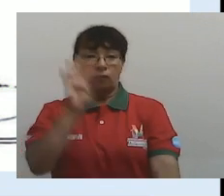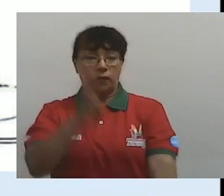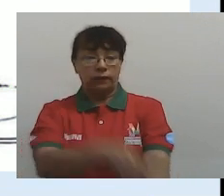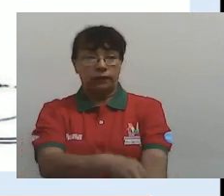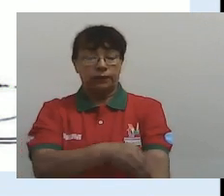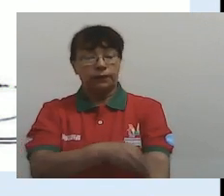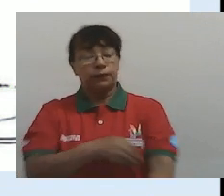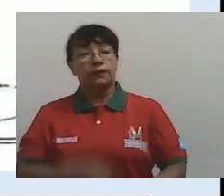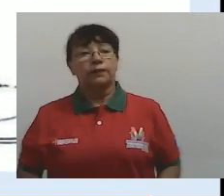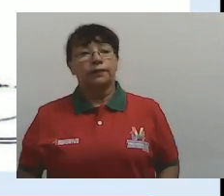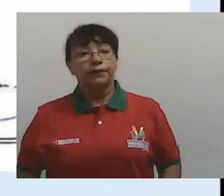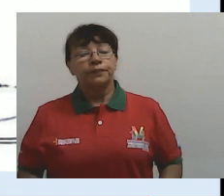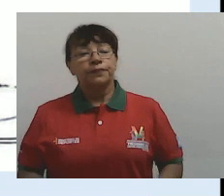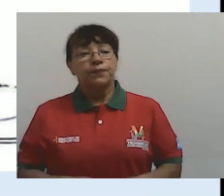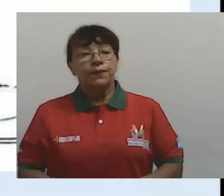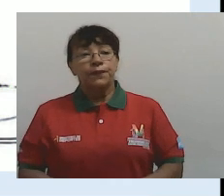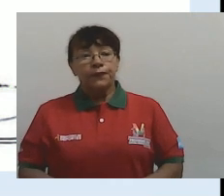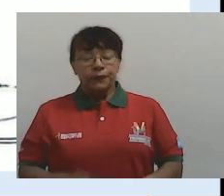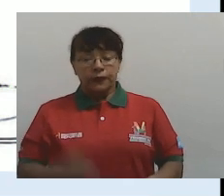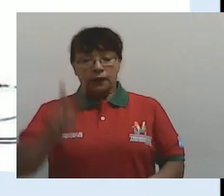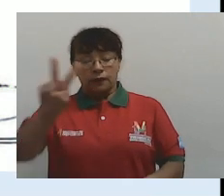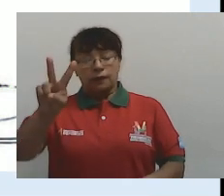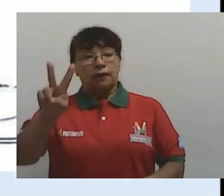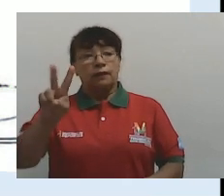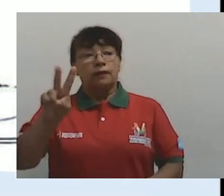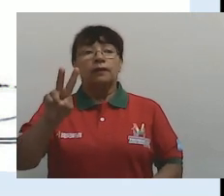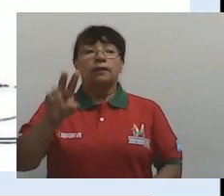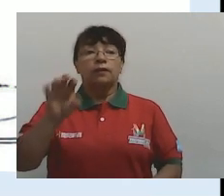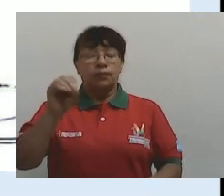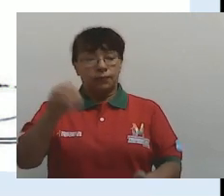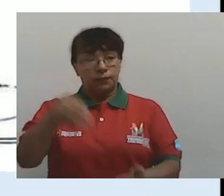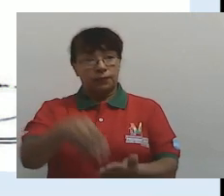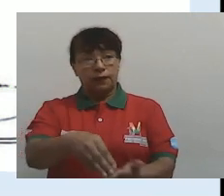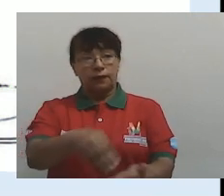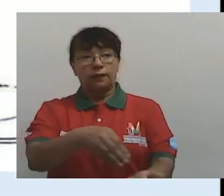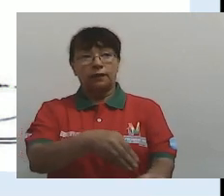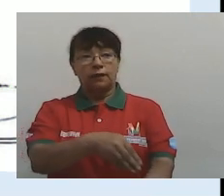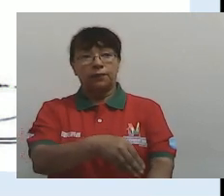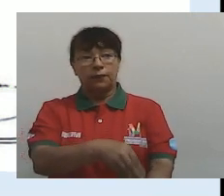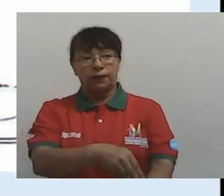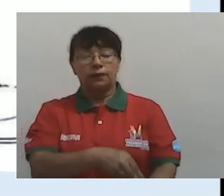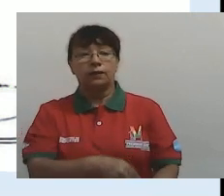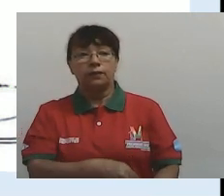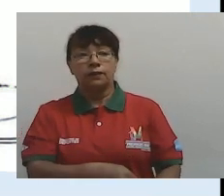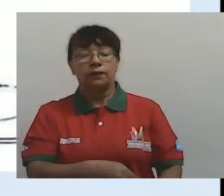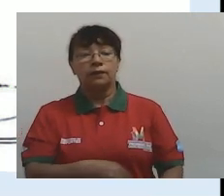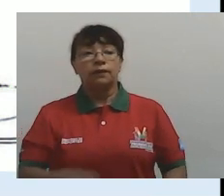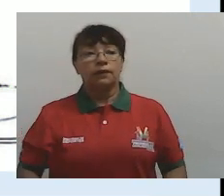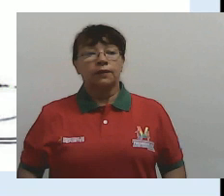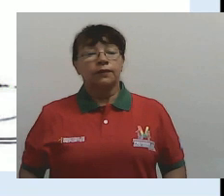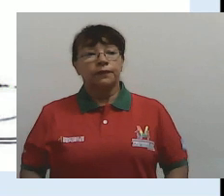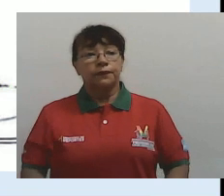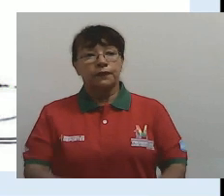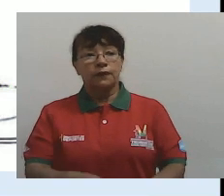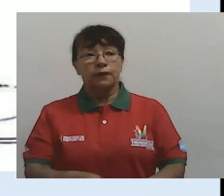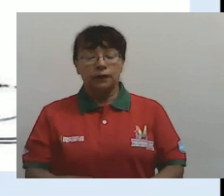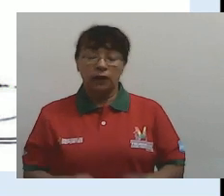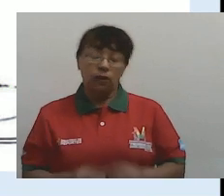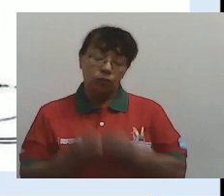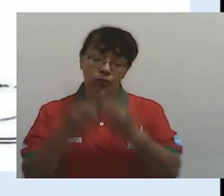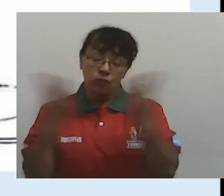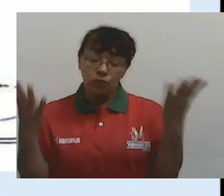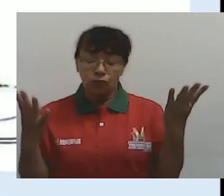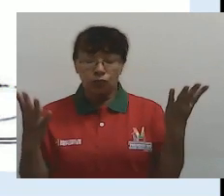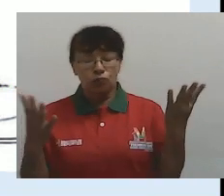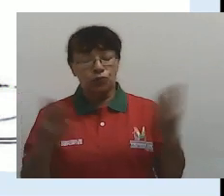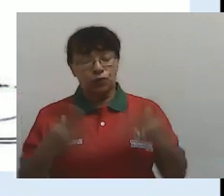A los 20 metros, en la mitad de los 2 postes, voy a poner la valla del medio. ¿Está? Porque tenemos ¿cuántas vallas en el relevo